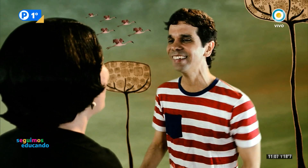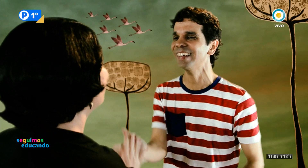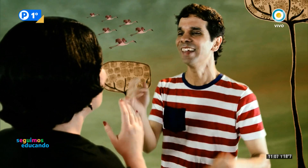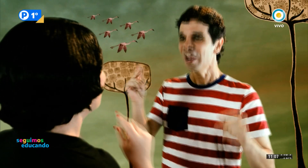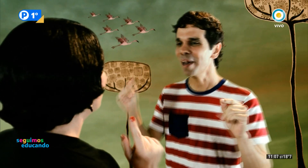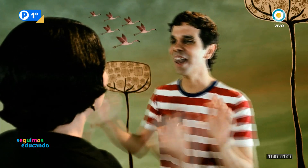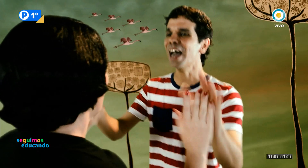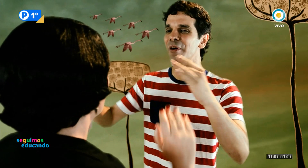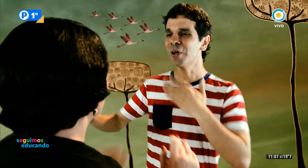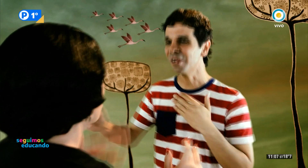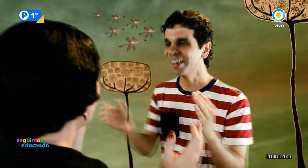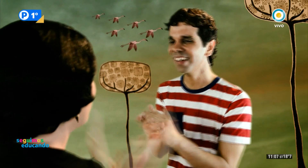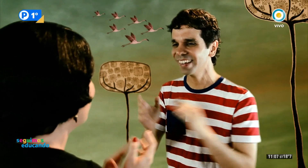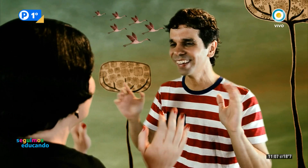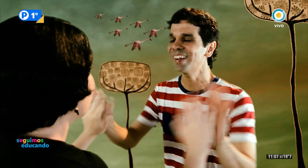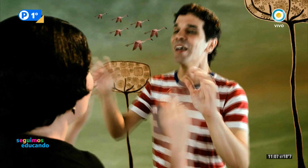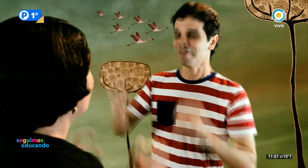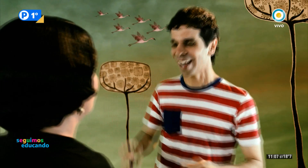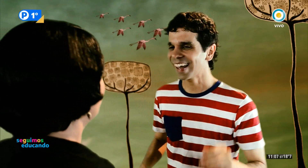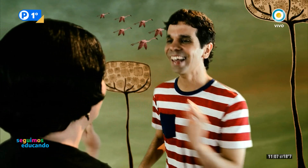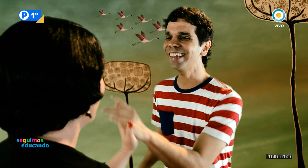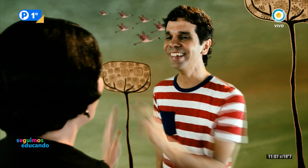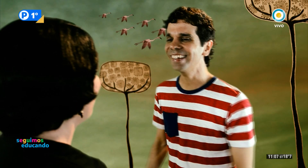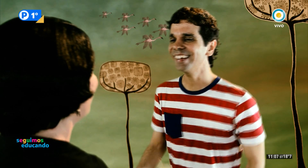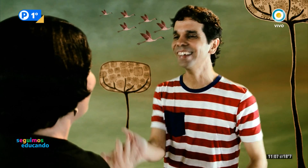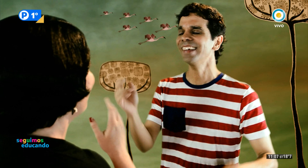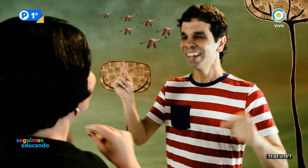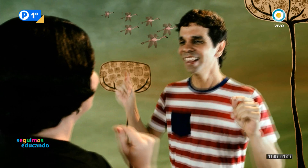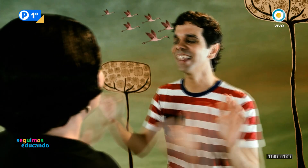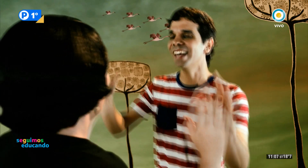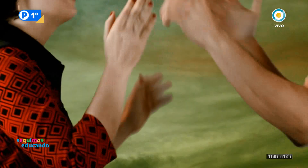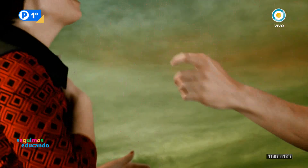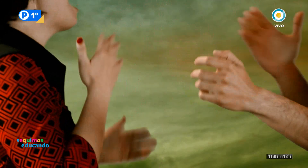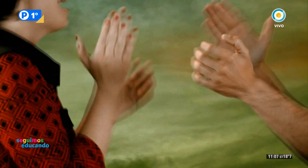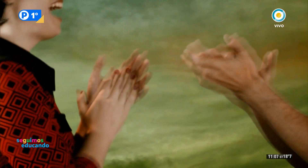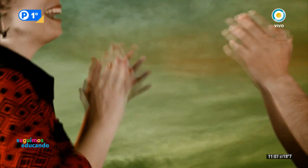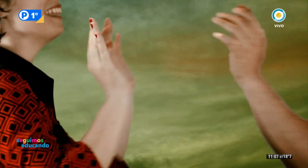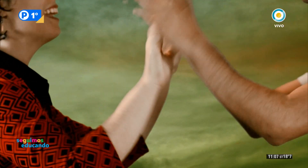que haya vuelta, para volver a la ida.